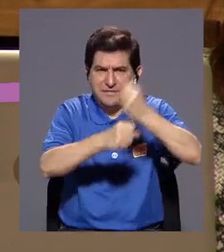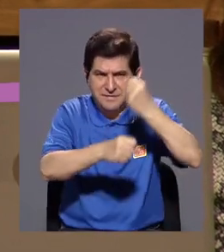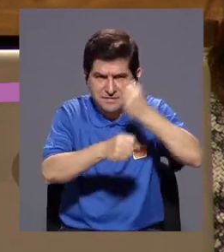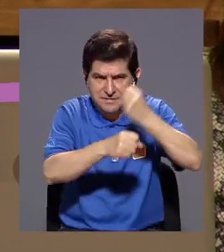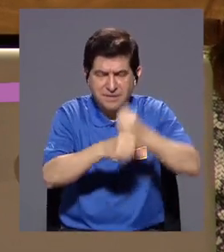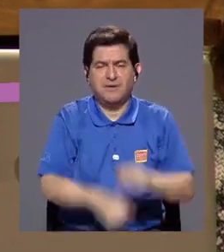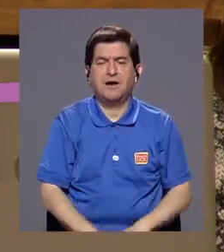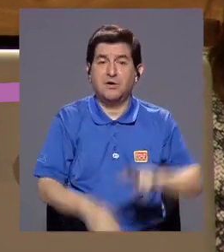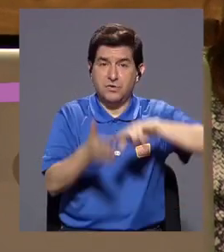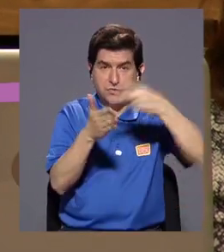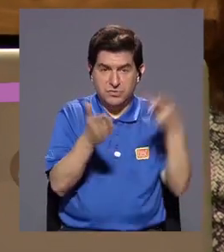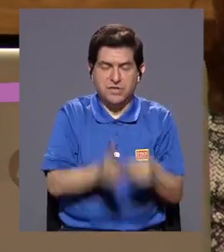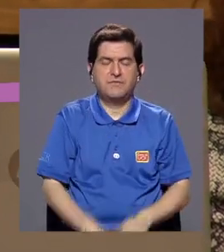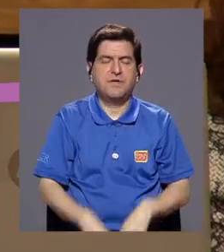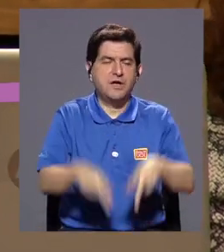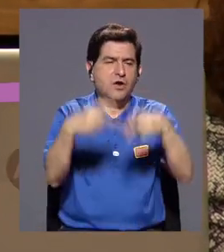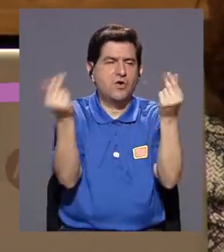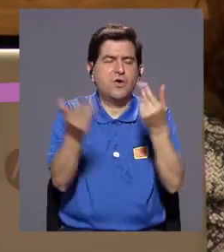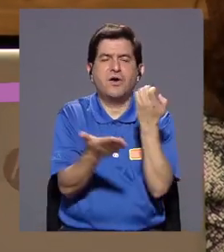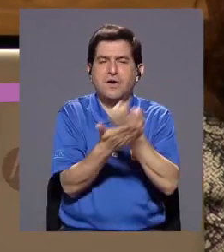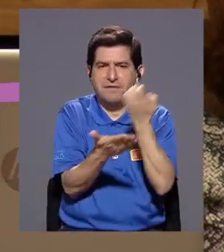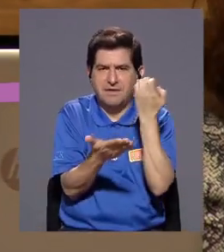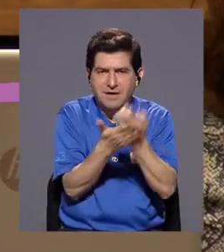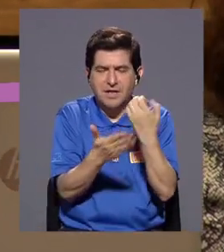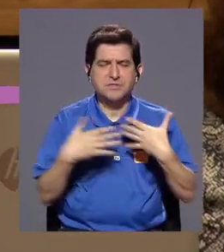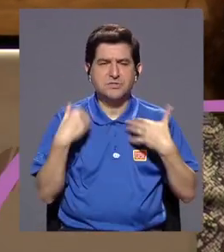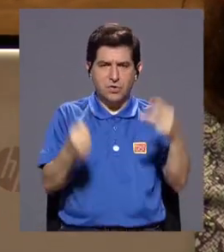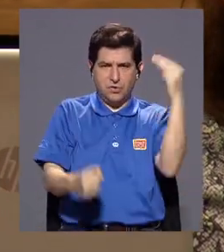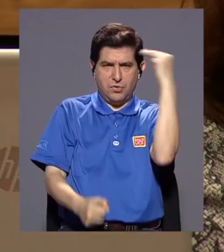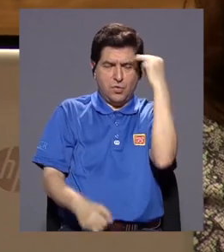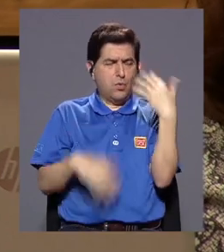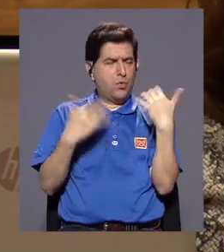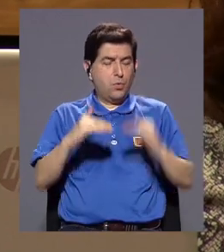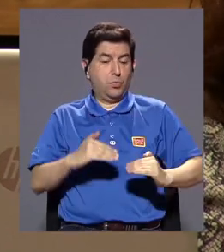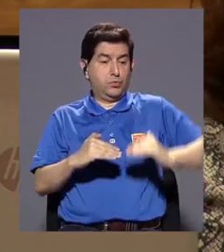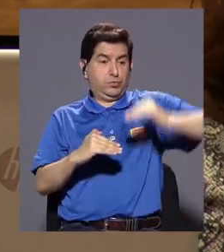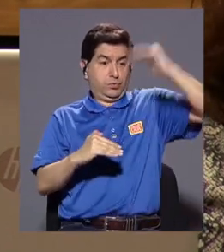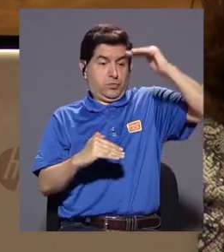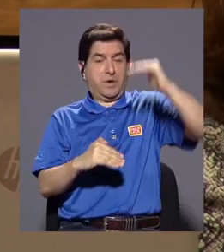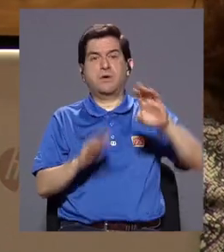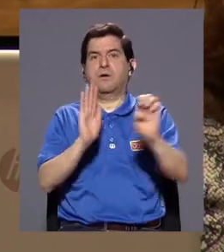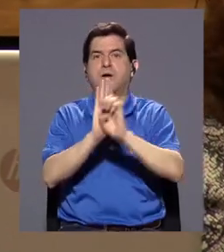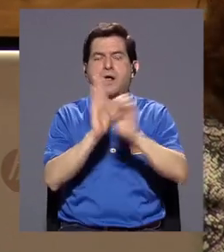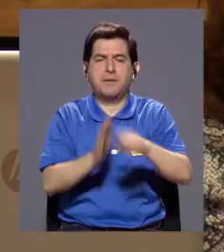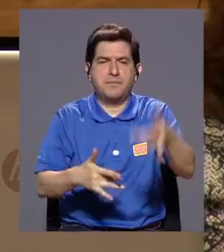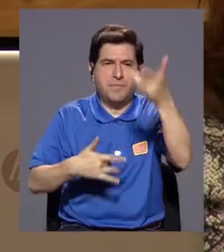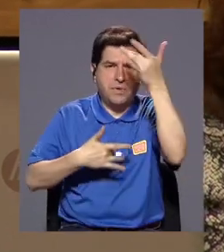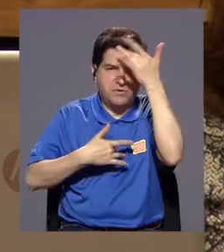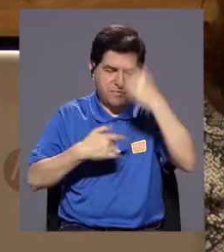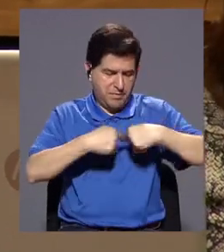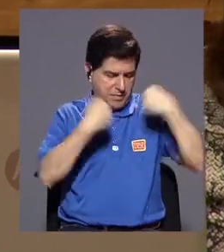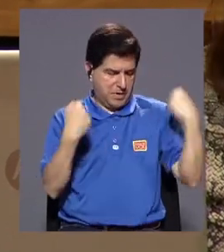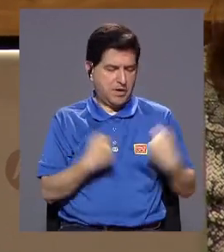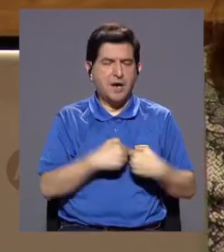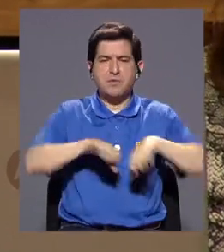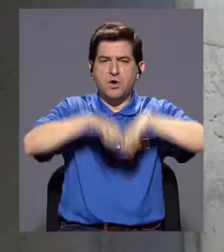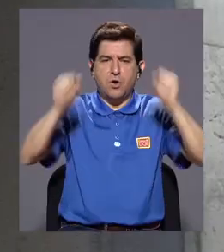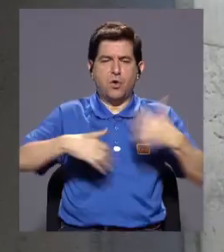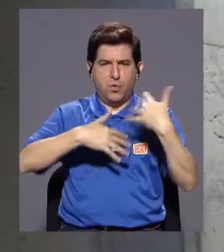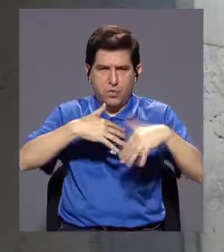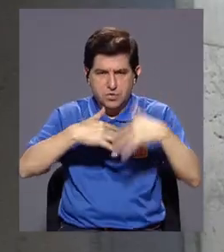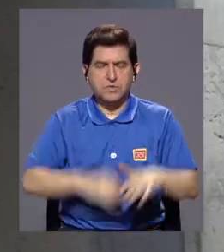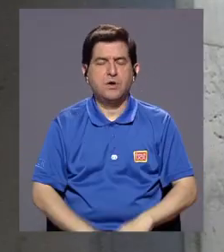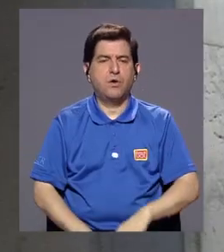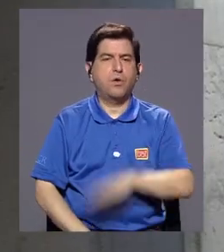laborales, es decir, el costo económico en salud mental es mucho mayor que, por ejemplo, las enfermedades